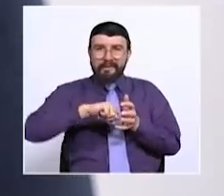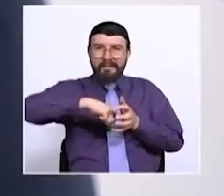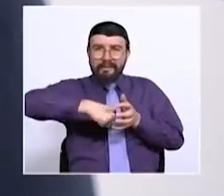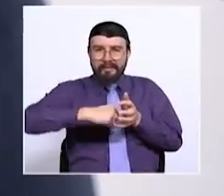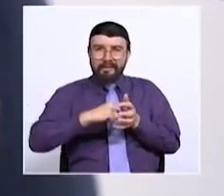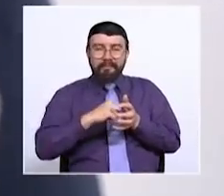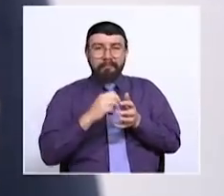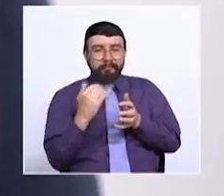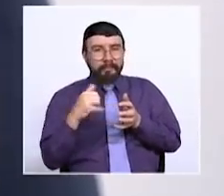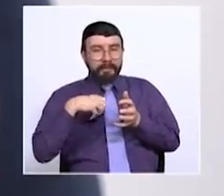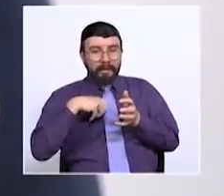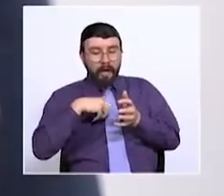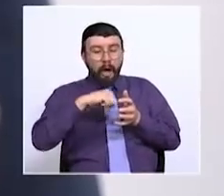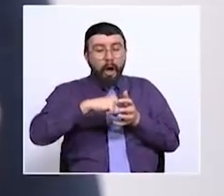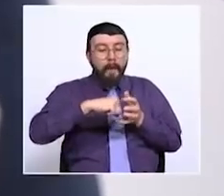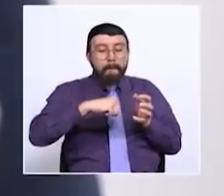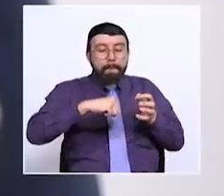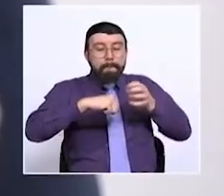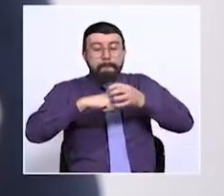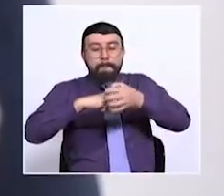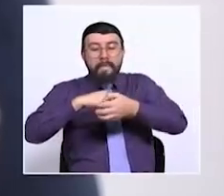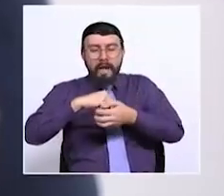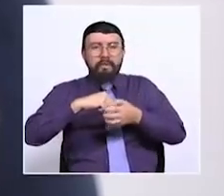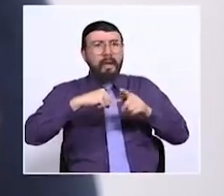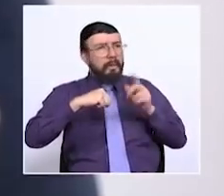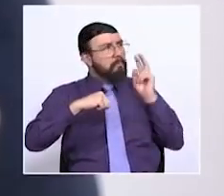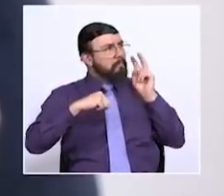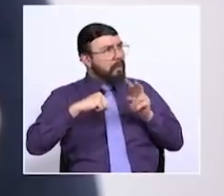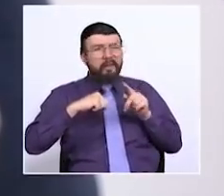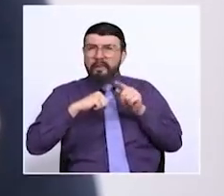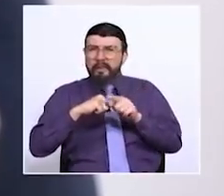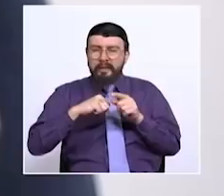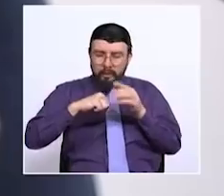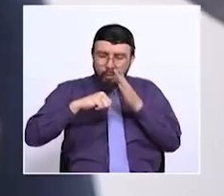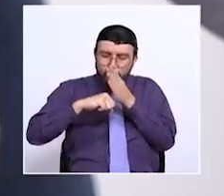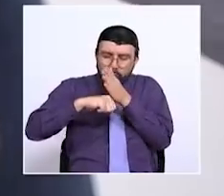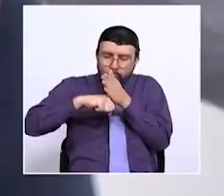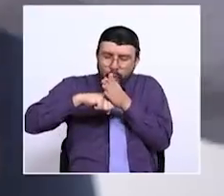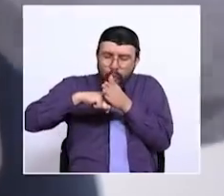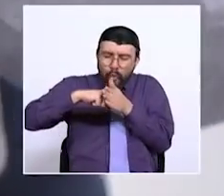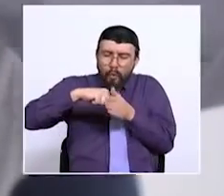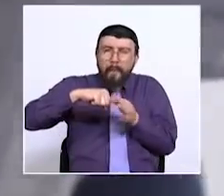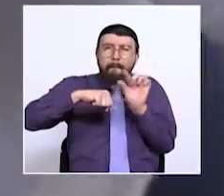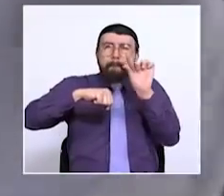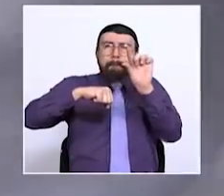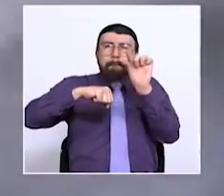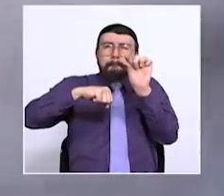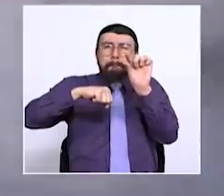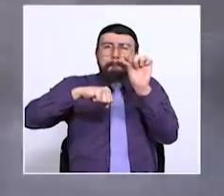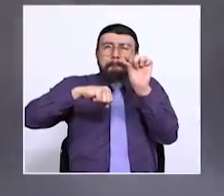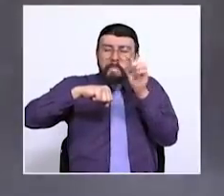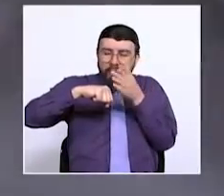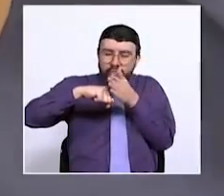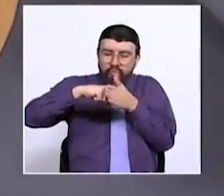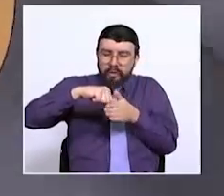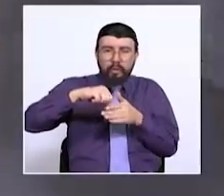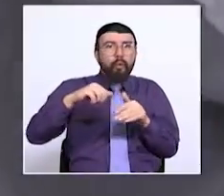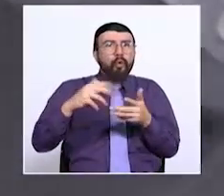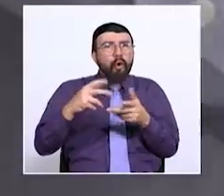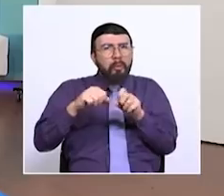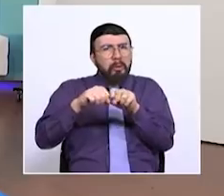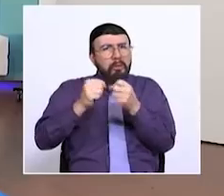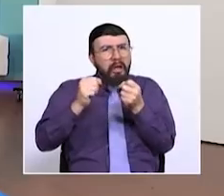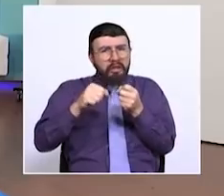rótula. Y acá adentro hay otra laminilla, son películas muy delgaditas. ¿Cómo se degeneran?